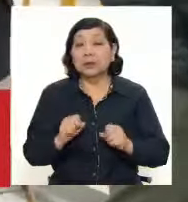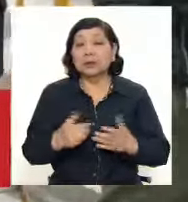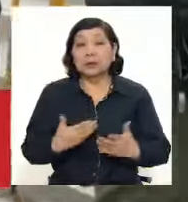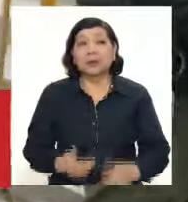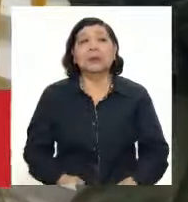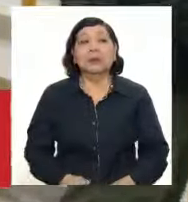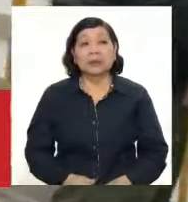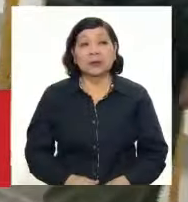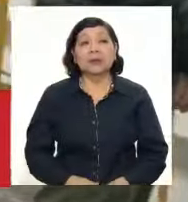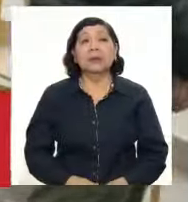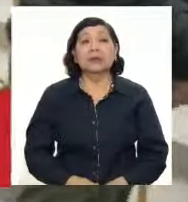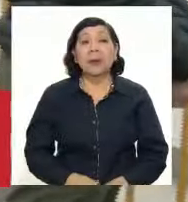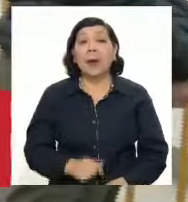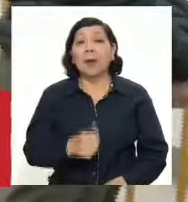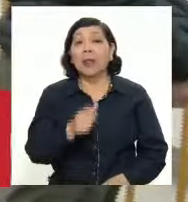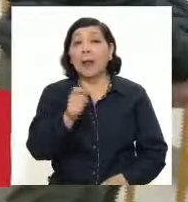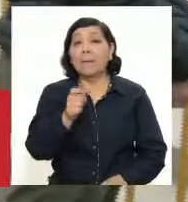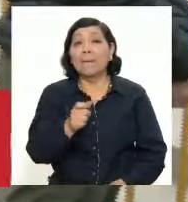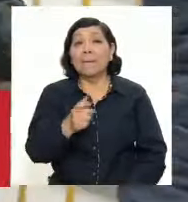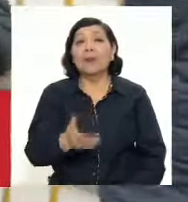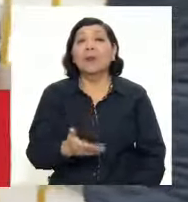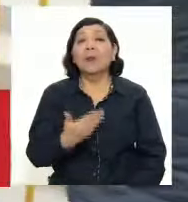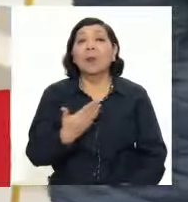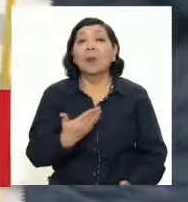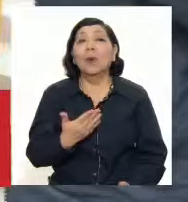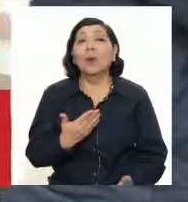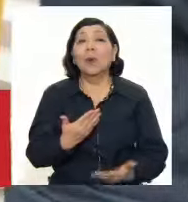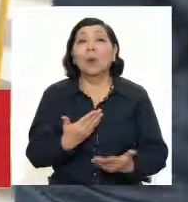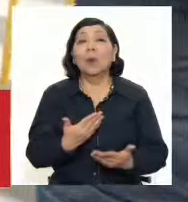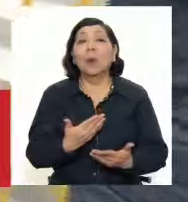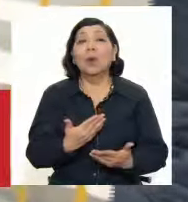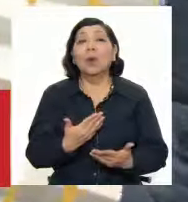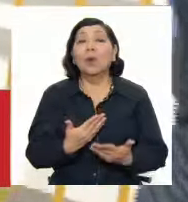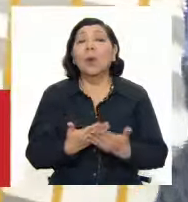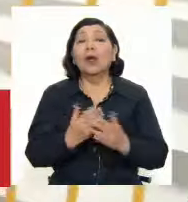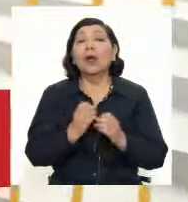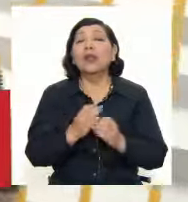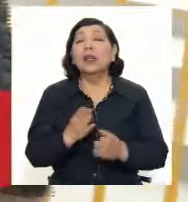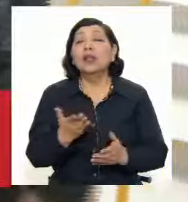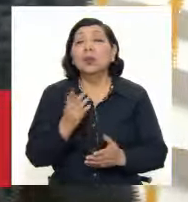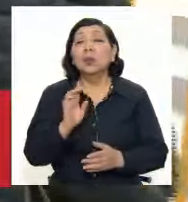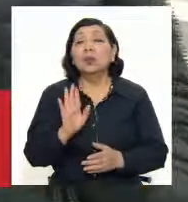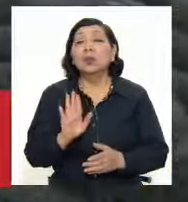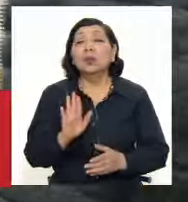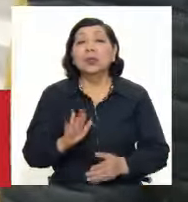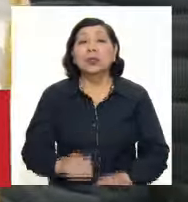podemos conversar con otra persona. Hola, ¿cómo está? Muy buenos días.